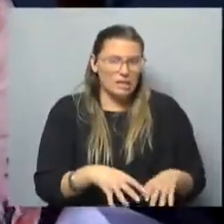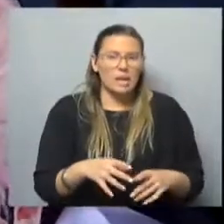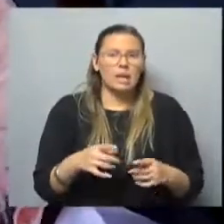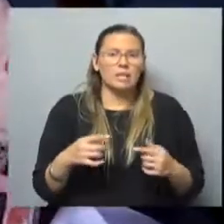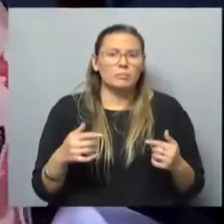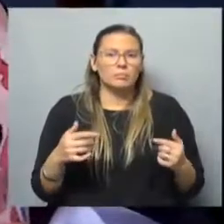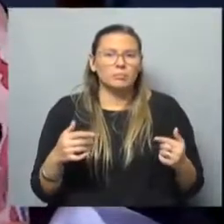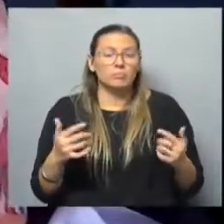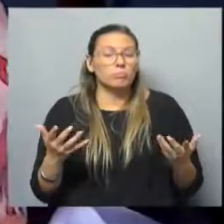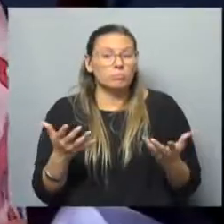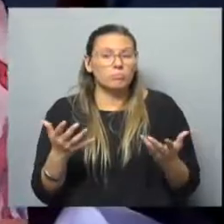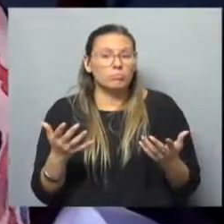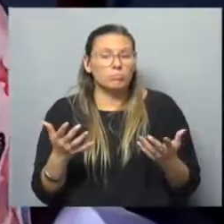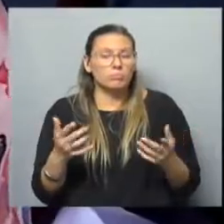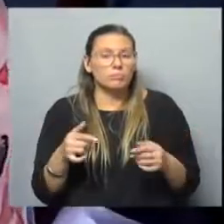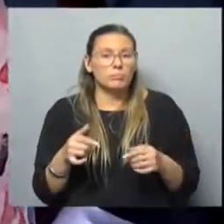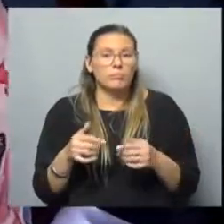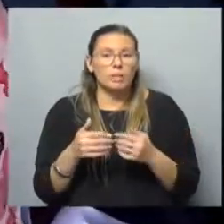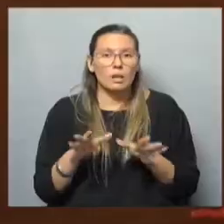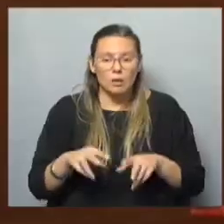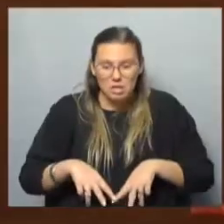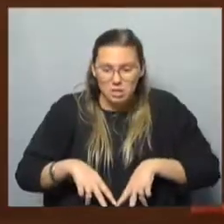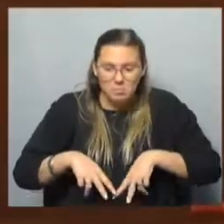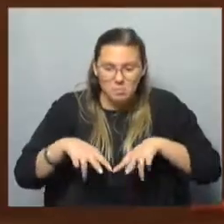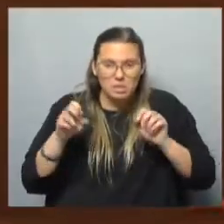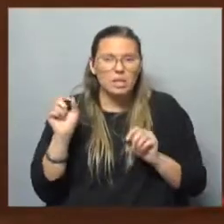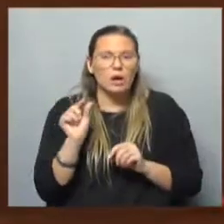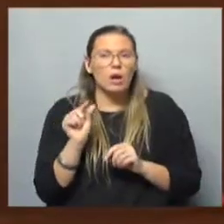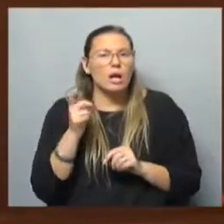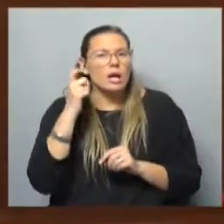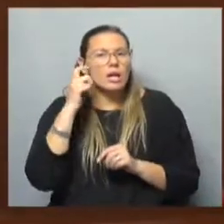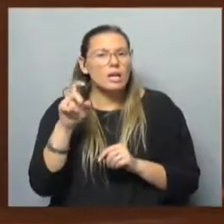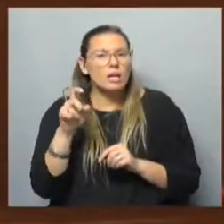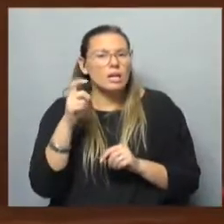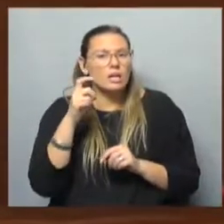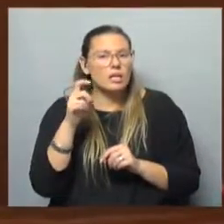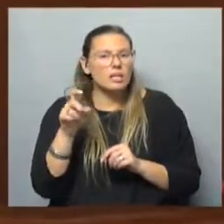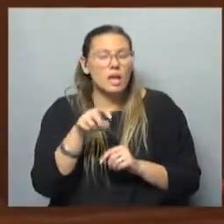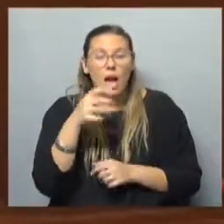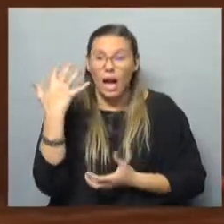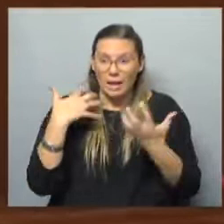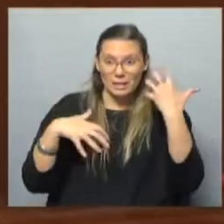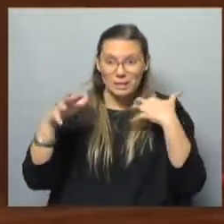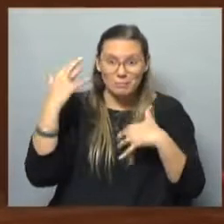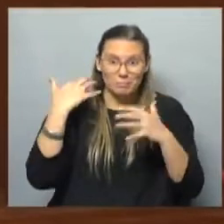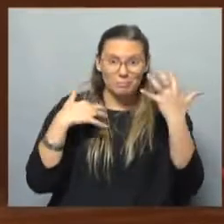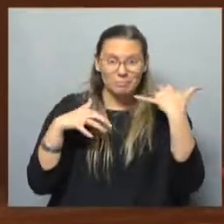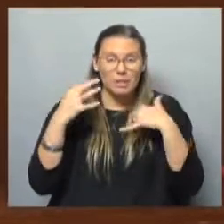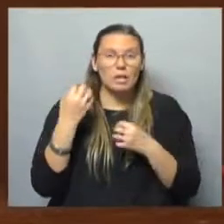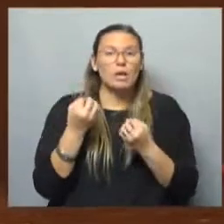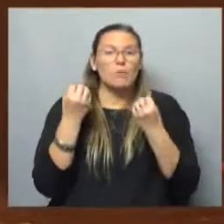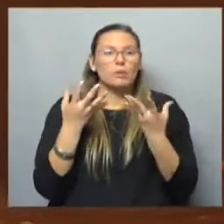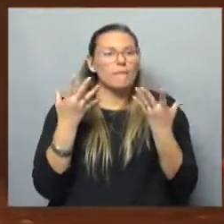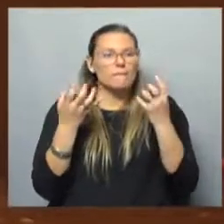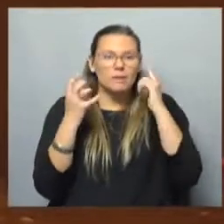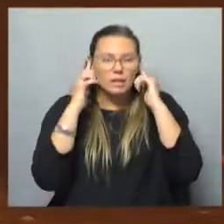está. Y ahí empezamos a investigar un poquito, surgió la idea de que fuesen animales, porque además queríamos